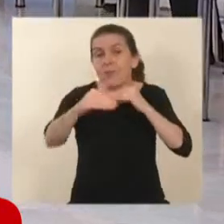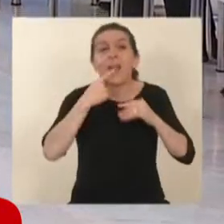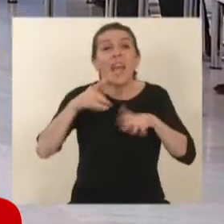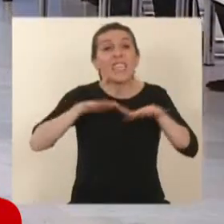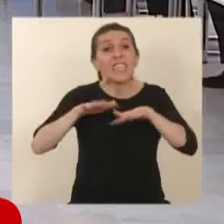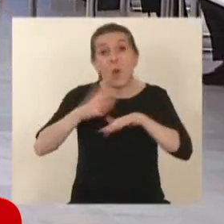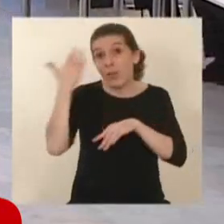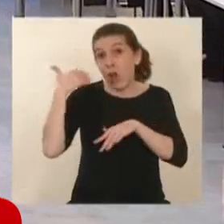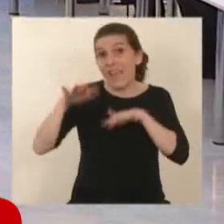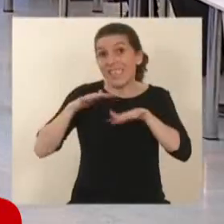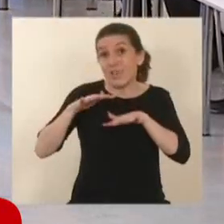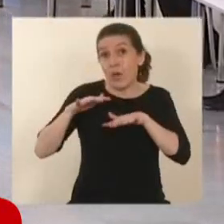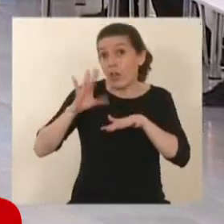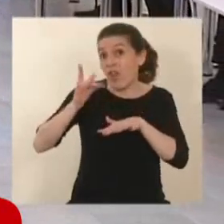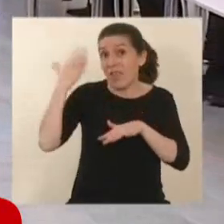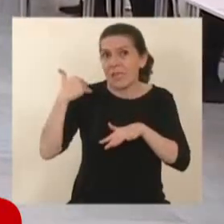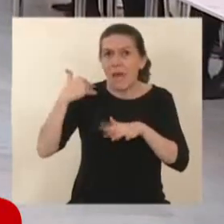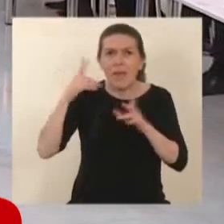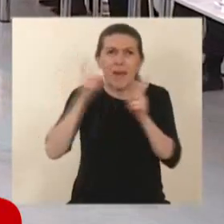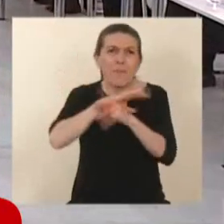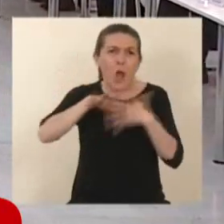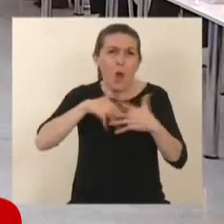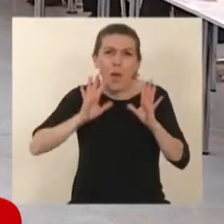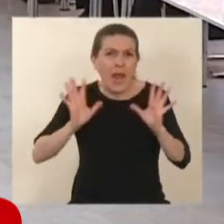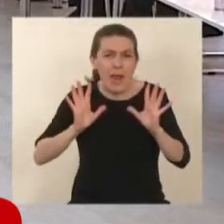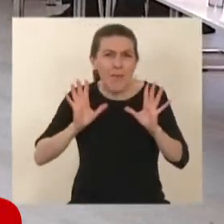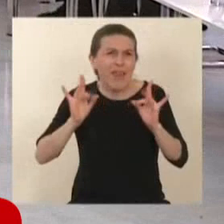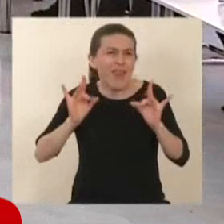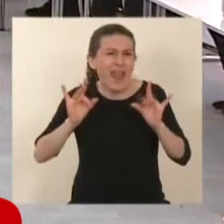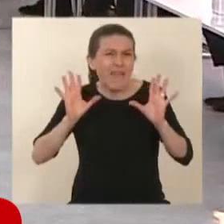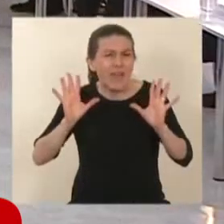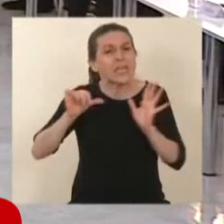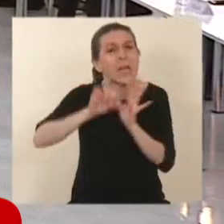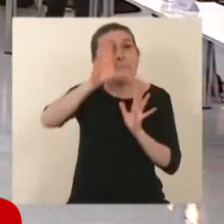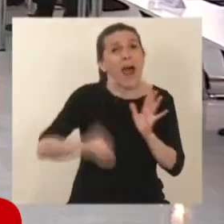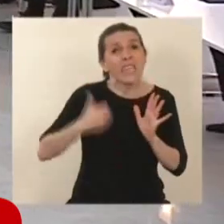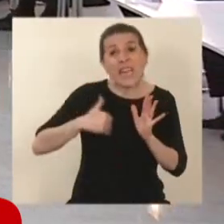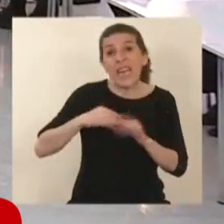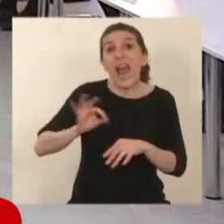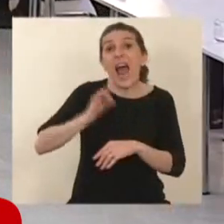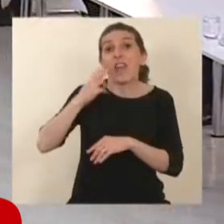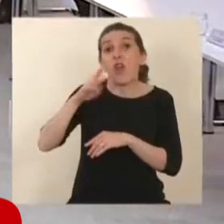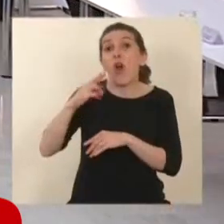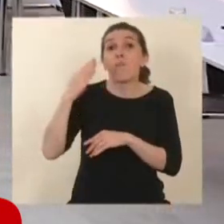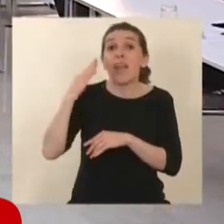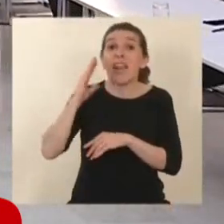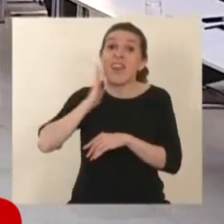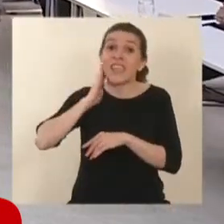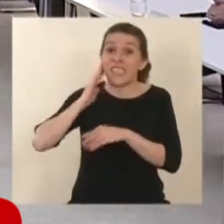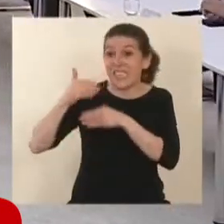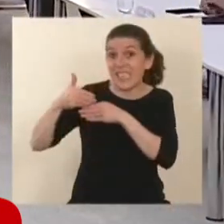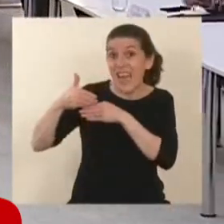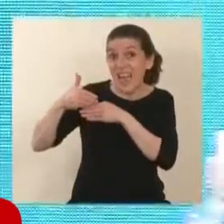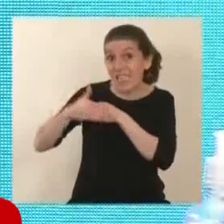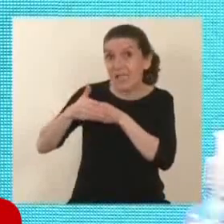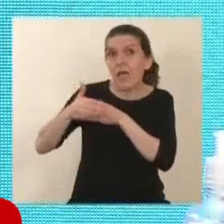situación era realmente crítica. El país, a partir del año 2016, había transitado un